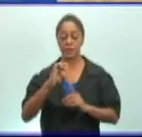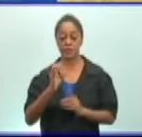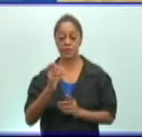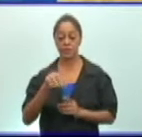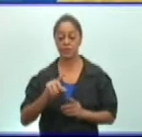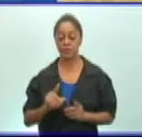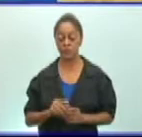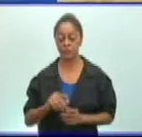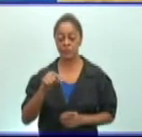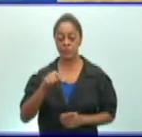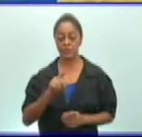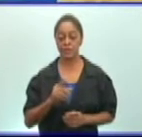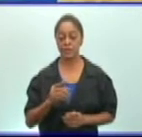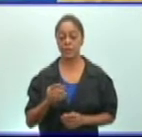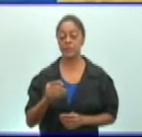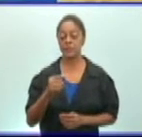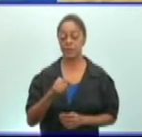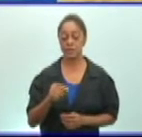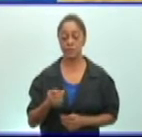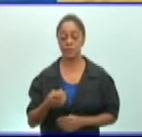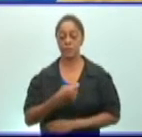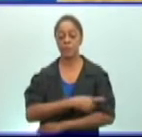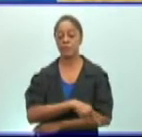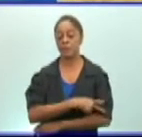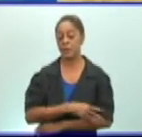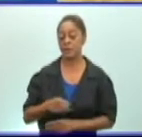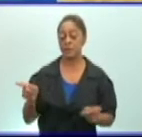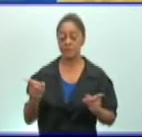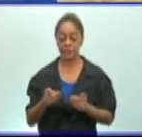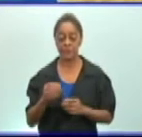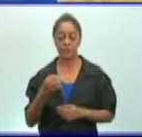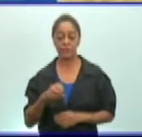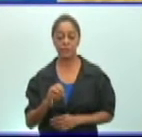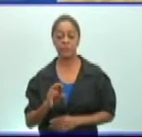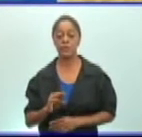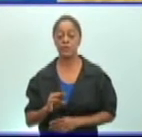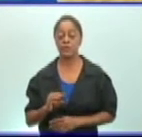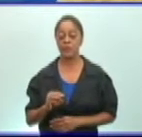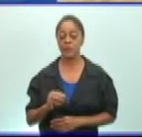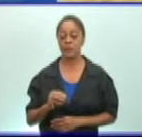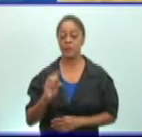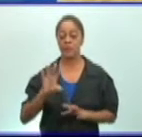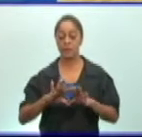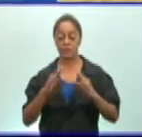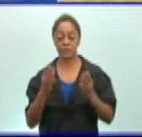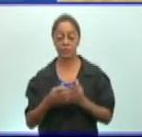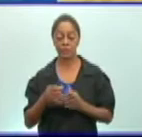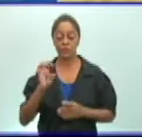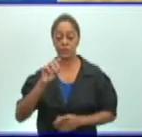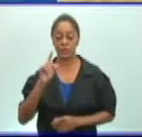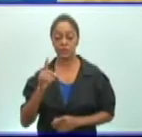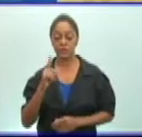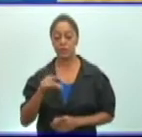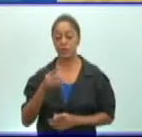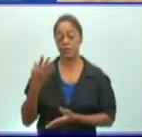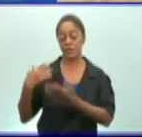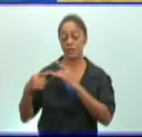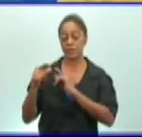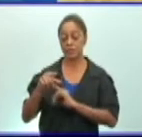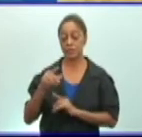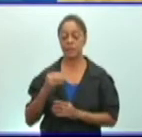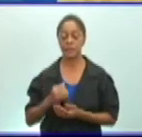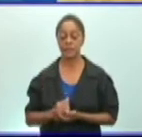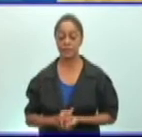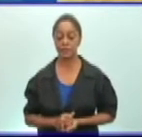eso Grecia hoy como país es mucho más pequeño que lo que constituyó el mundo griego en aquella etapa del mundo